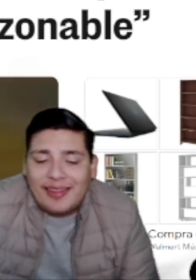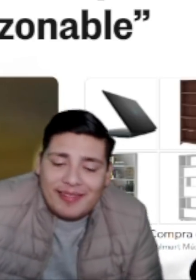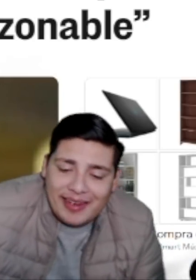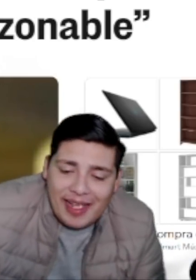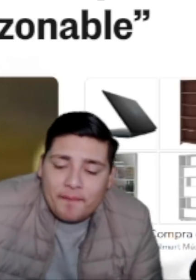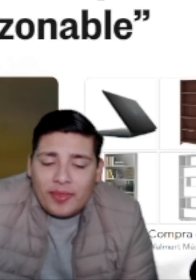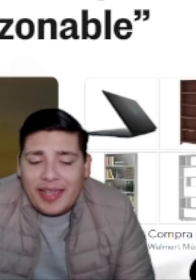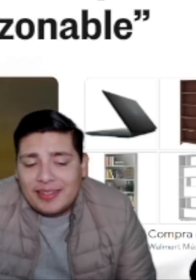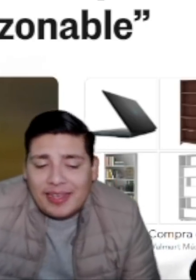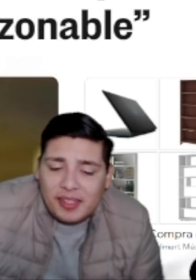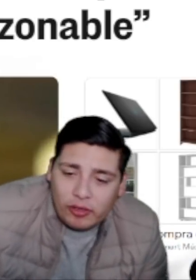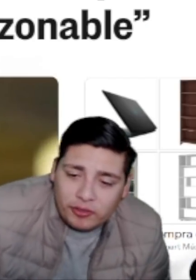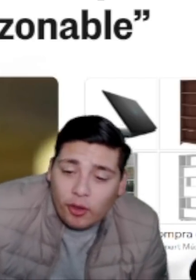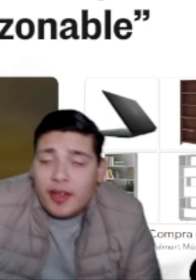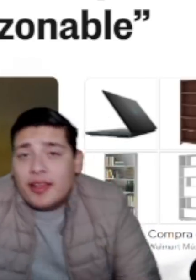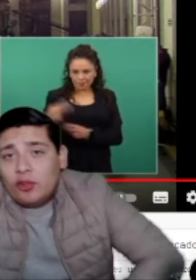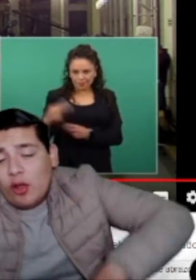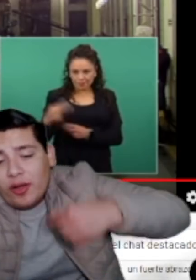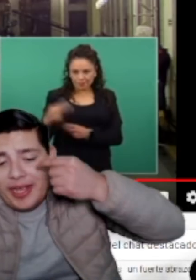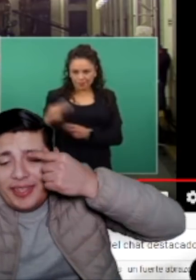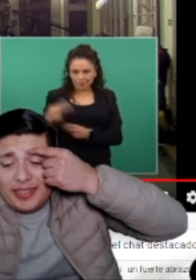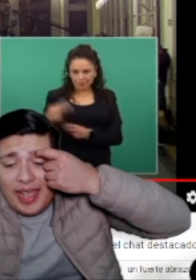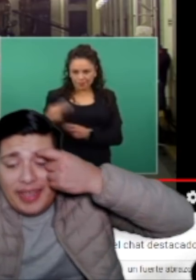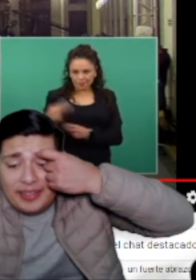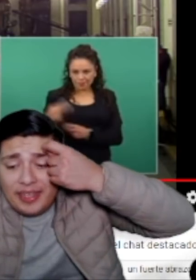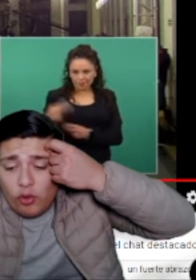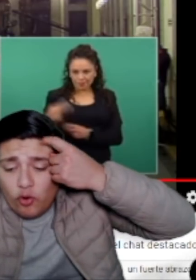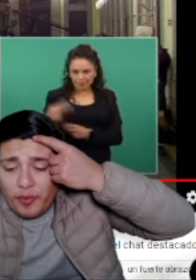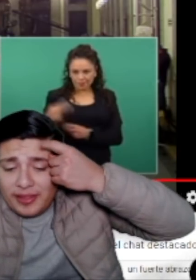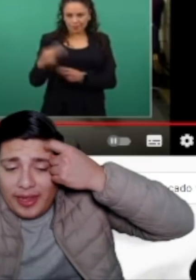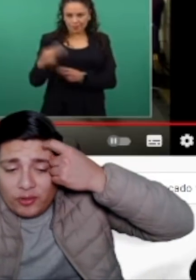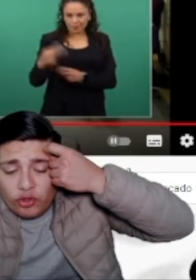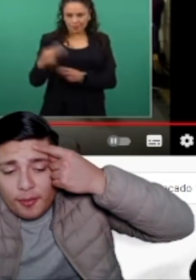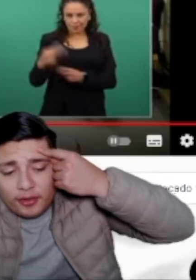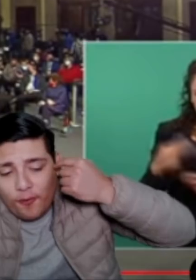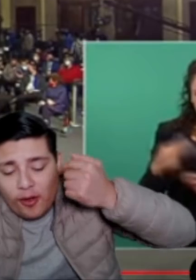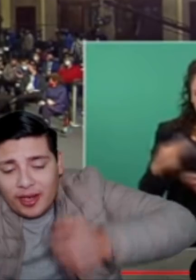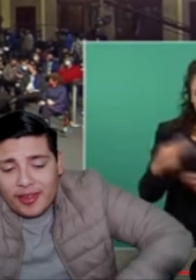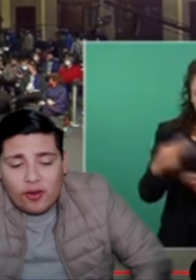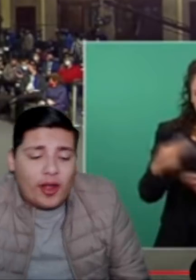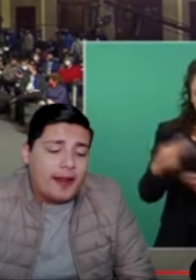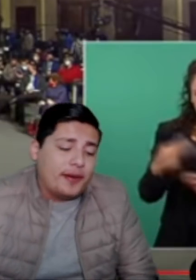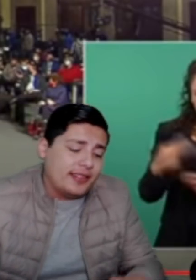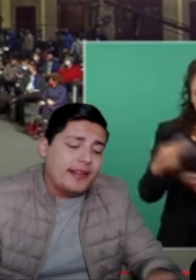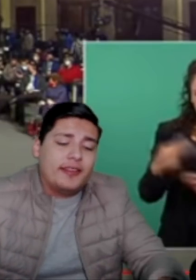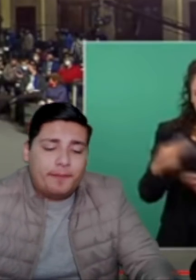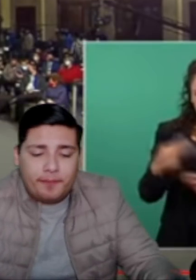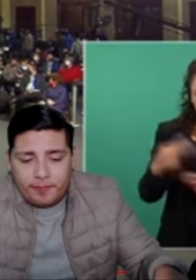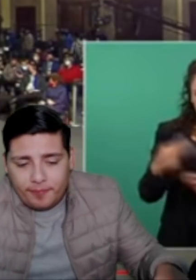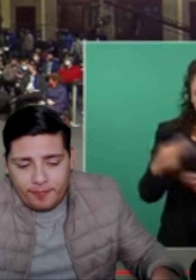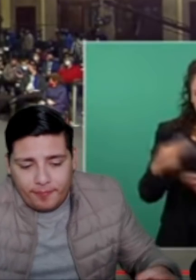que atendería esta situación, y todo gracias a este documental. Escuchemos qué fue lo que dijo el